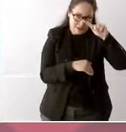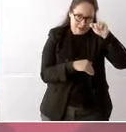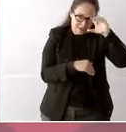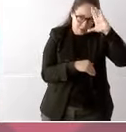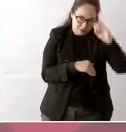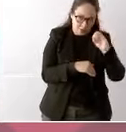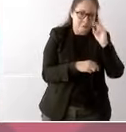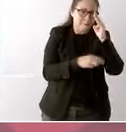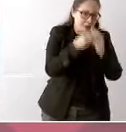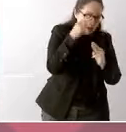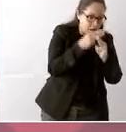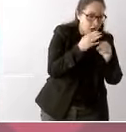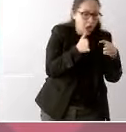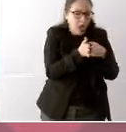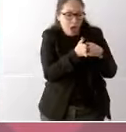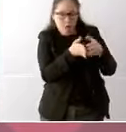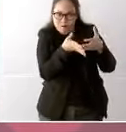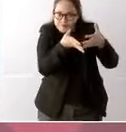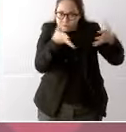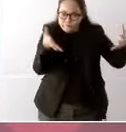de contenedores,